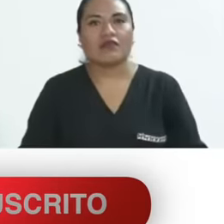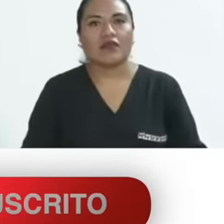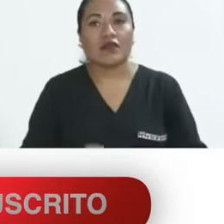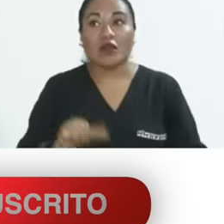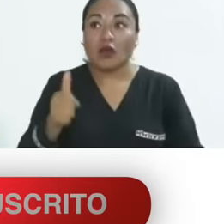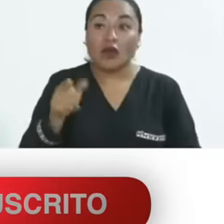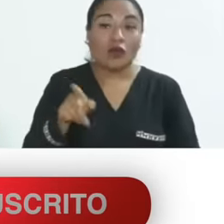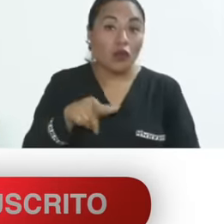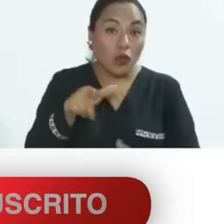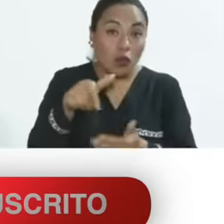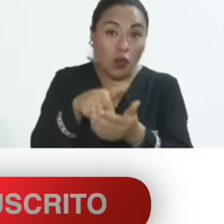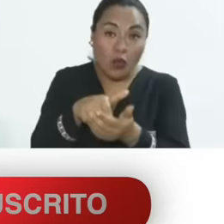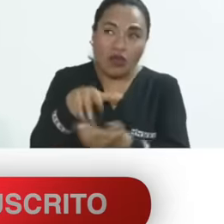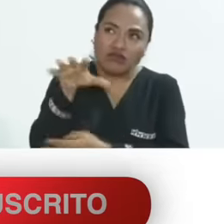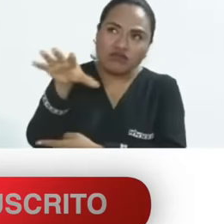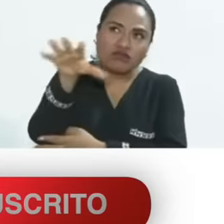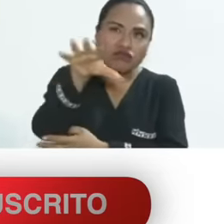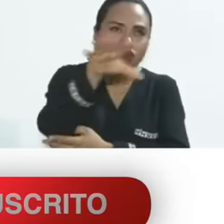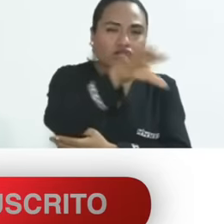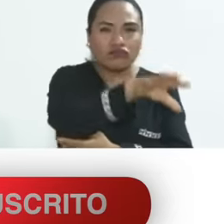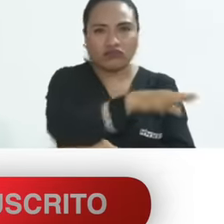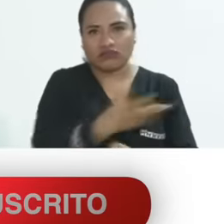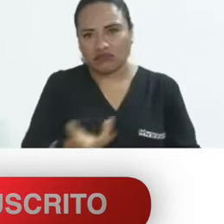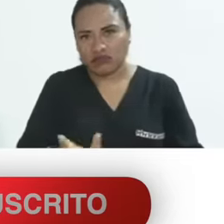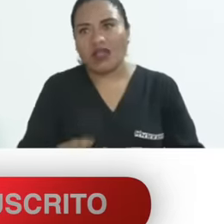otras partes. Y